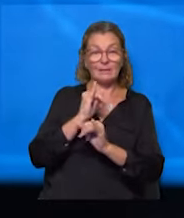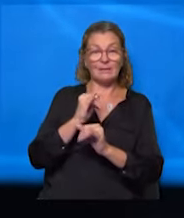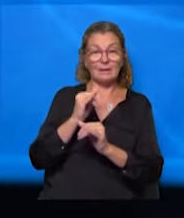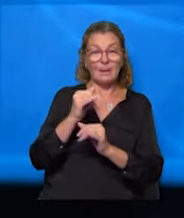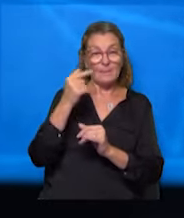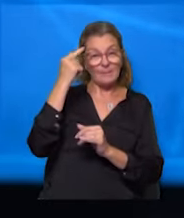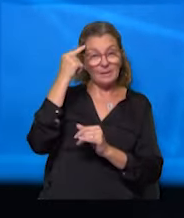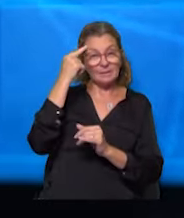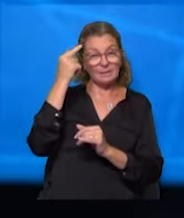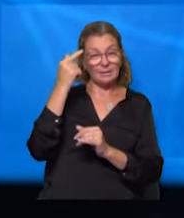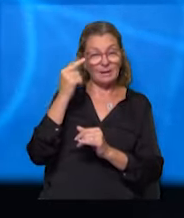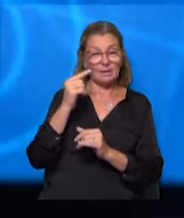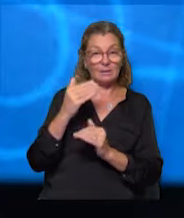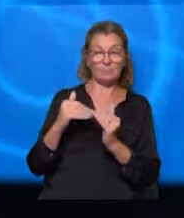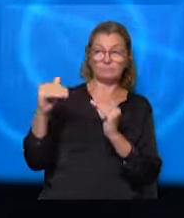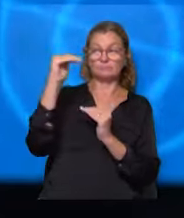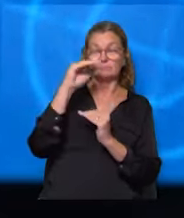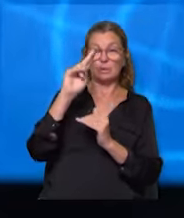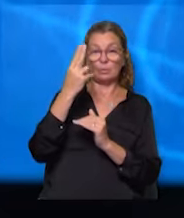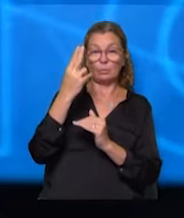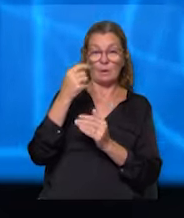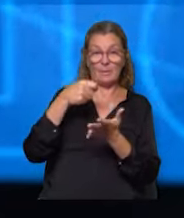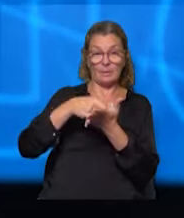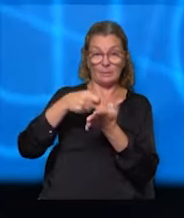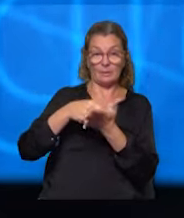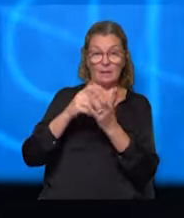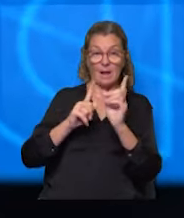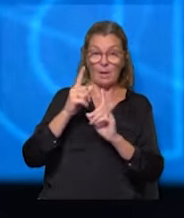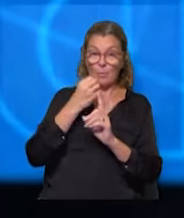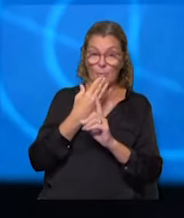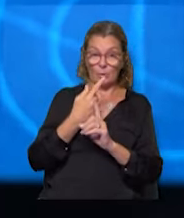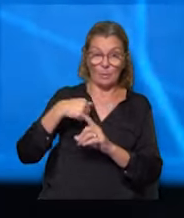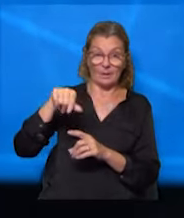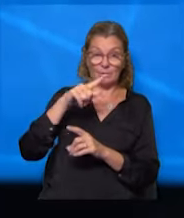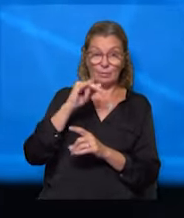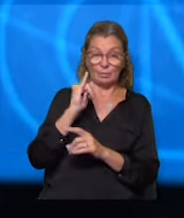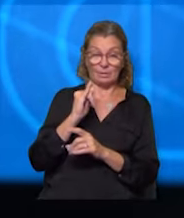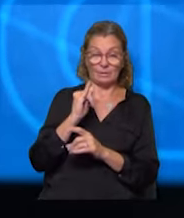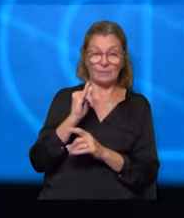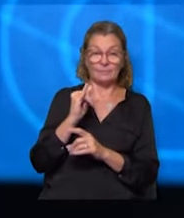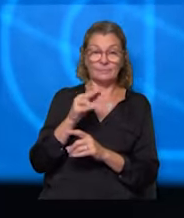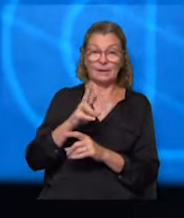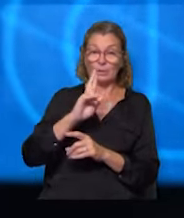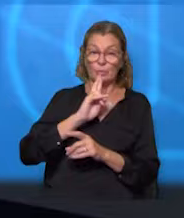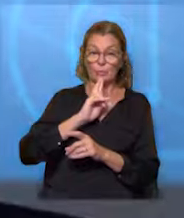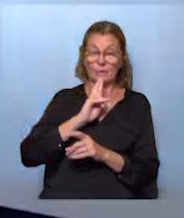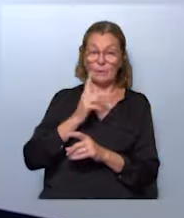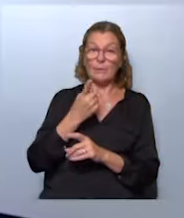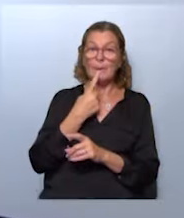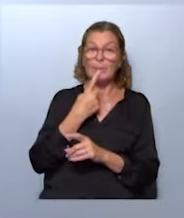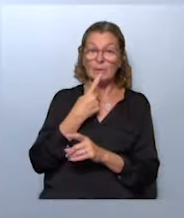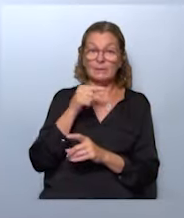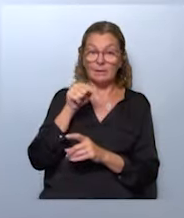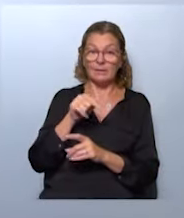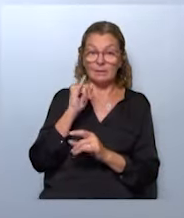credibilidad y la reputación del país en materia financiera es una buena noticia para todos y es resultado de una política Ah